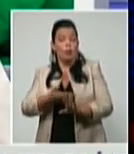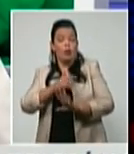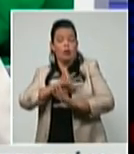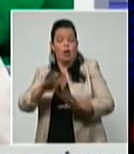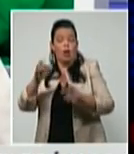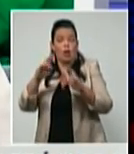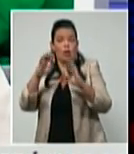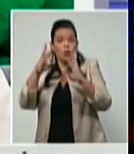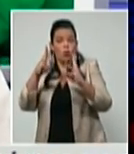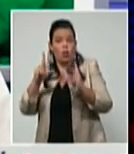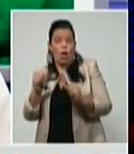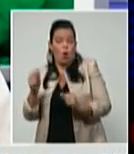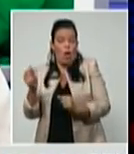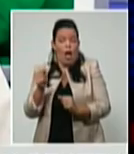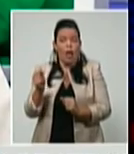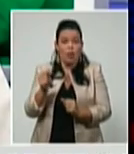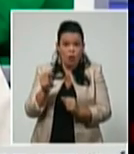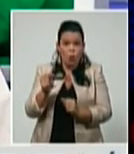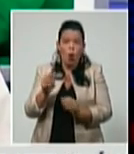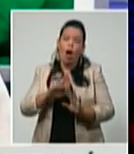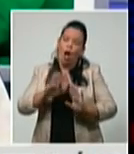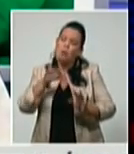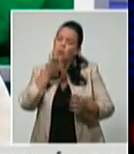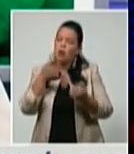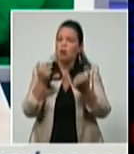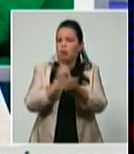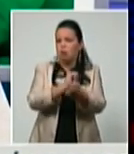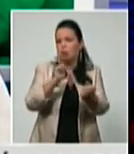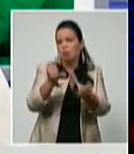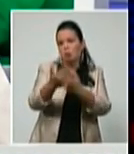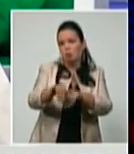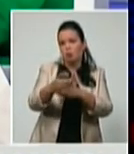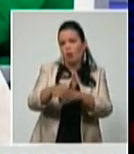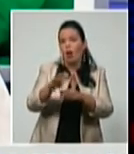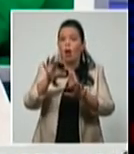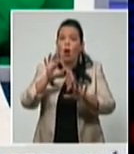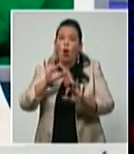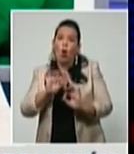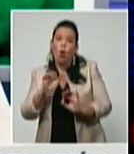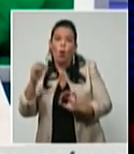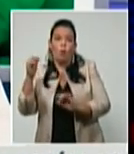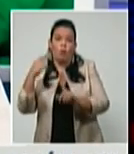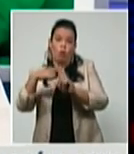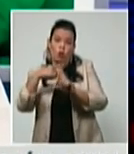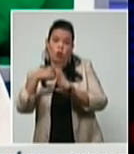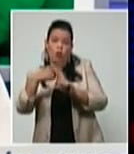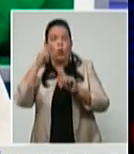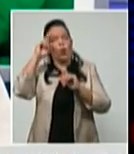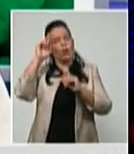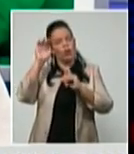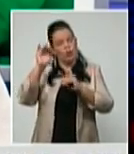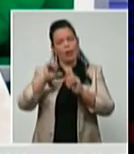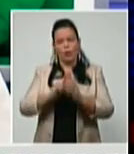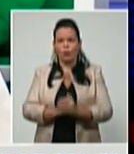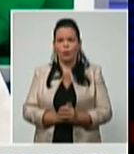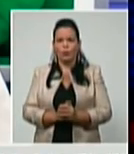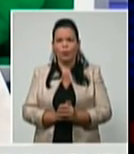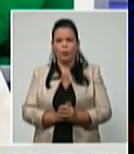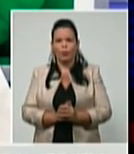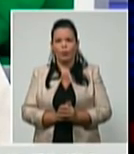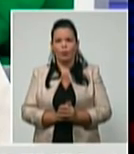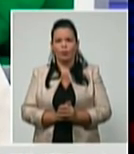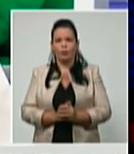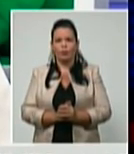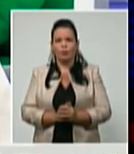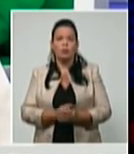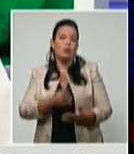hace, ya no tiene que tener restringidos los movimientos y puede ir a lo